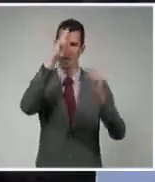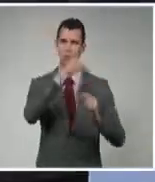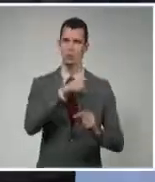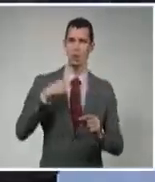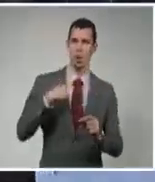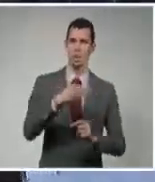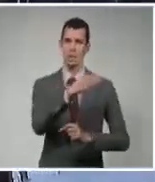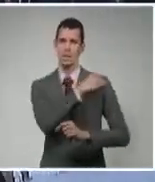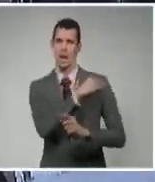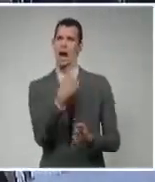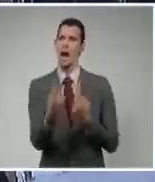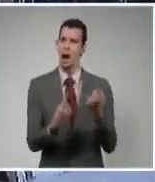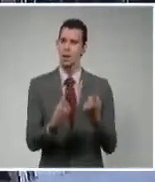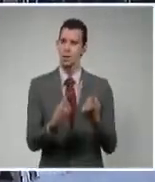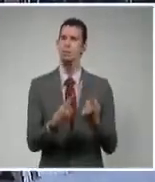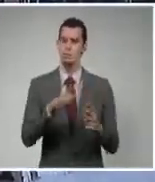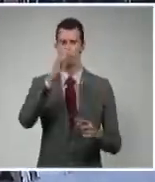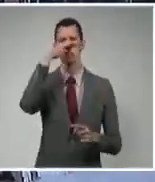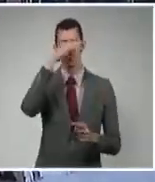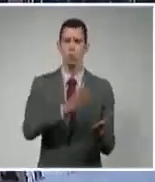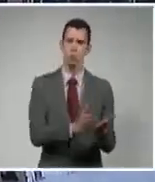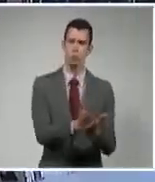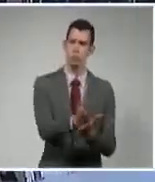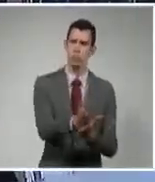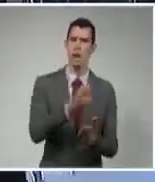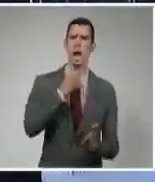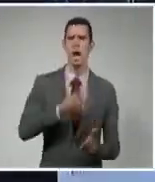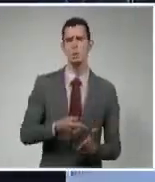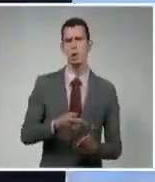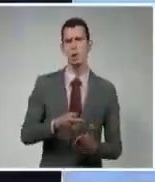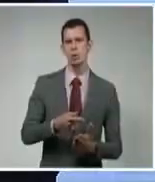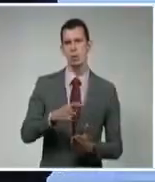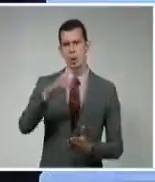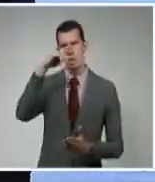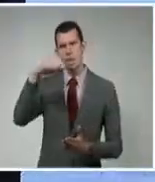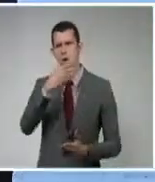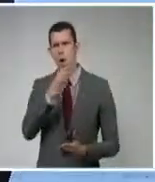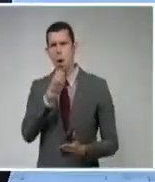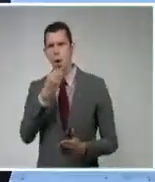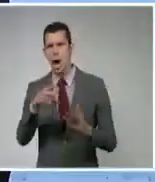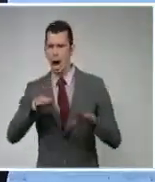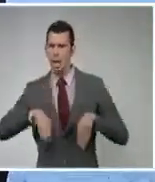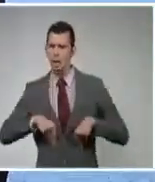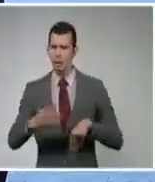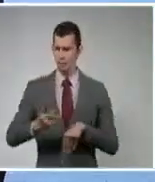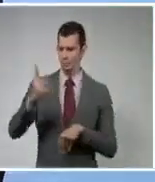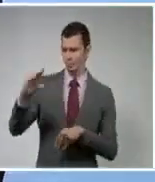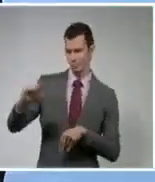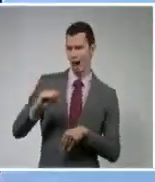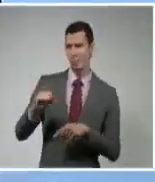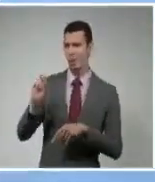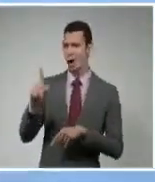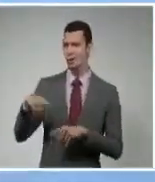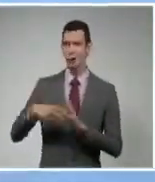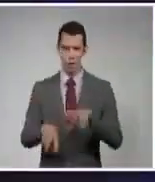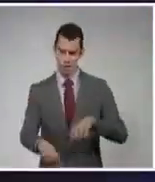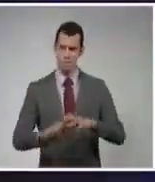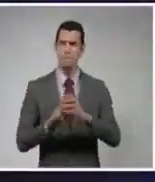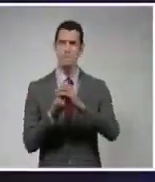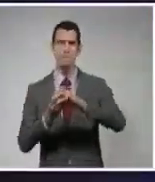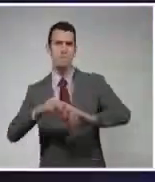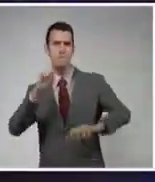los principales servicios a la población de Guantánamo. A esos lugares estaban dirigidas las acciones. Este